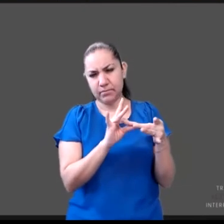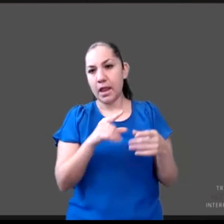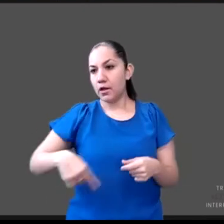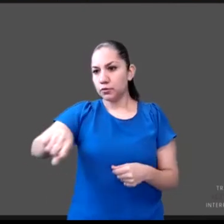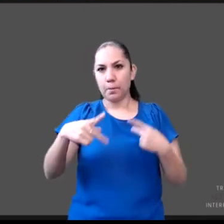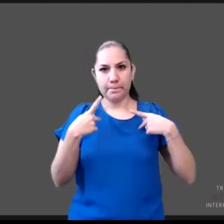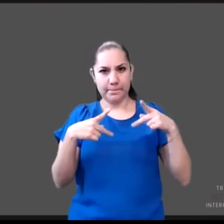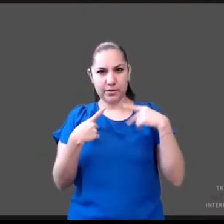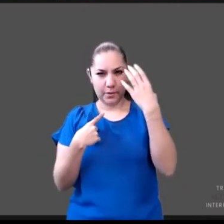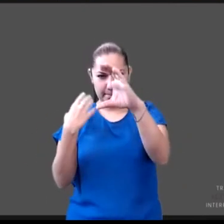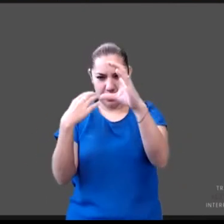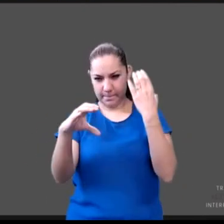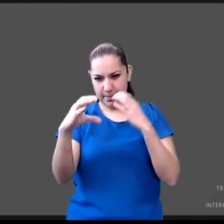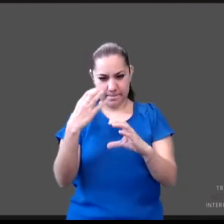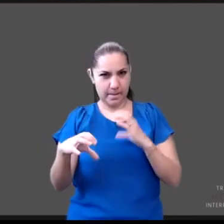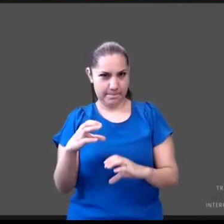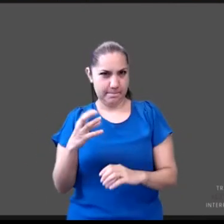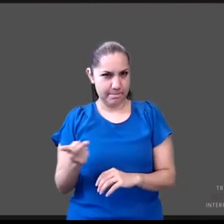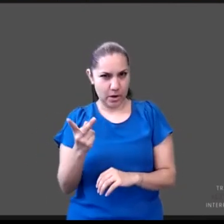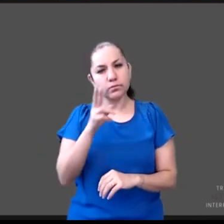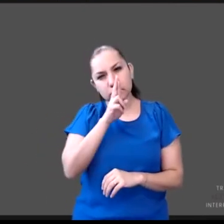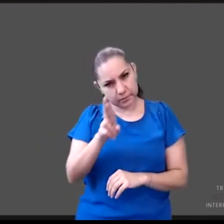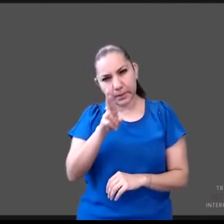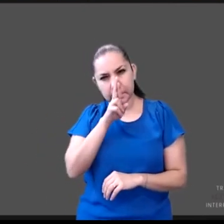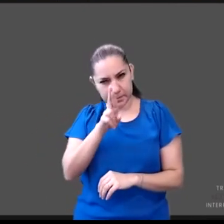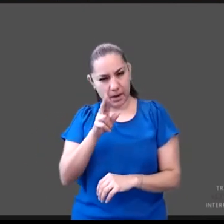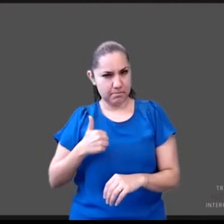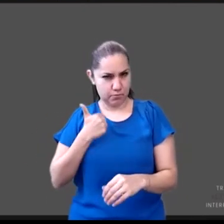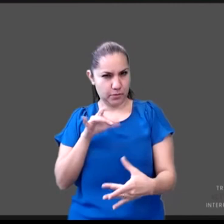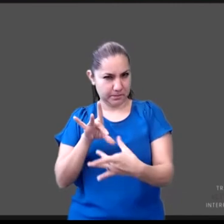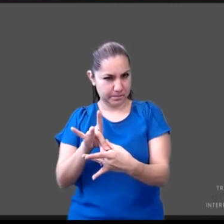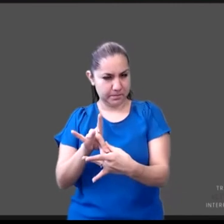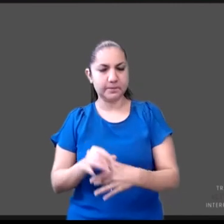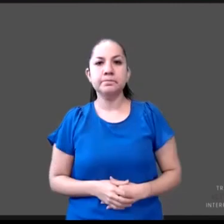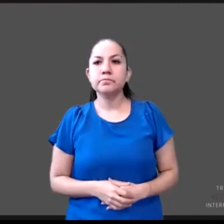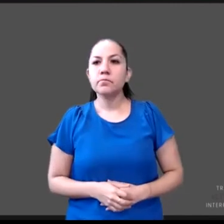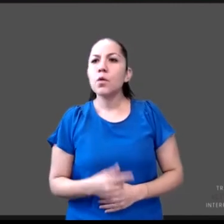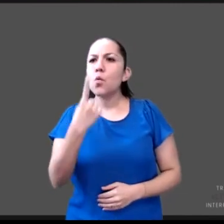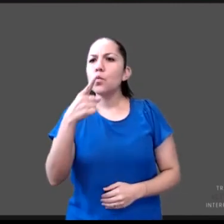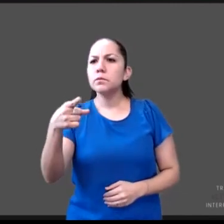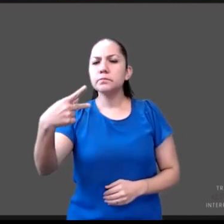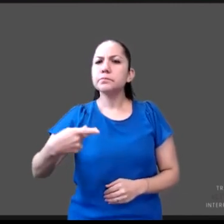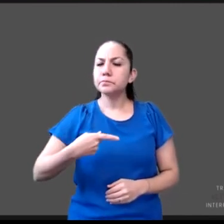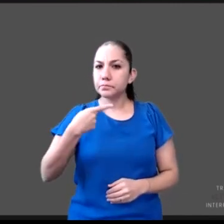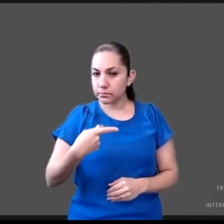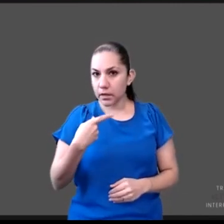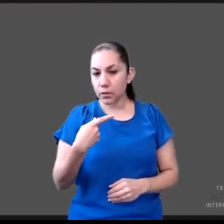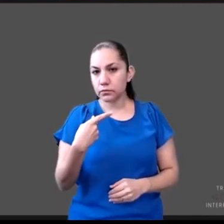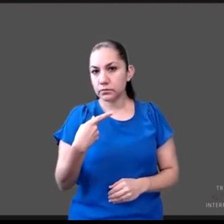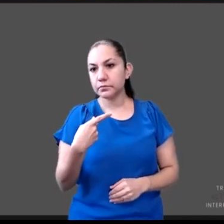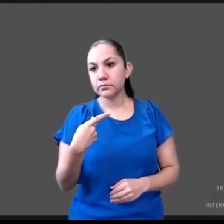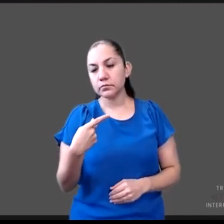de los participantes antes de ir cerrando. Una es, nos preguntaban ahí si había, si